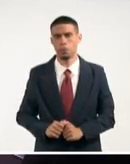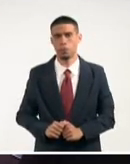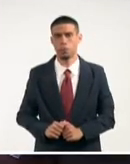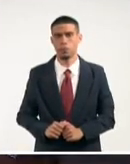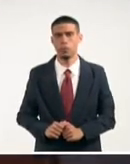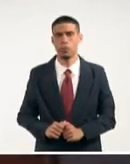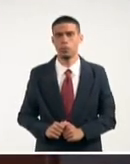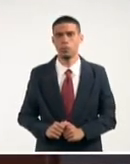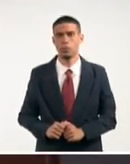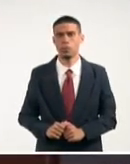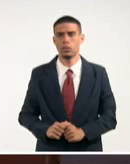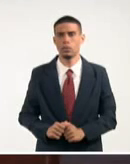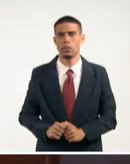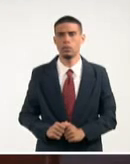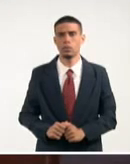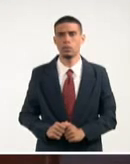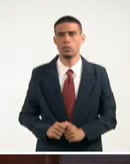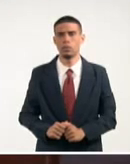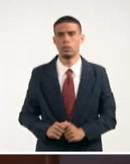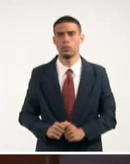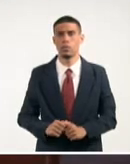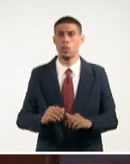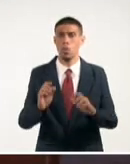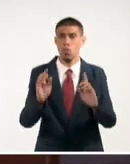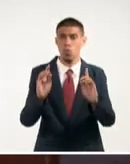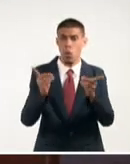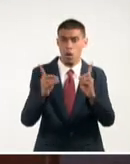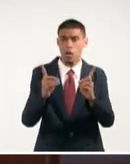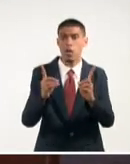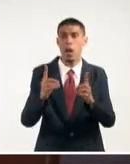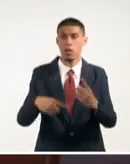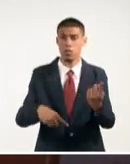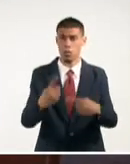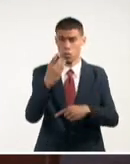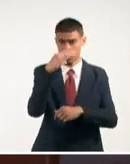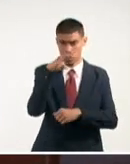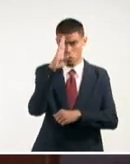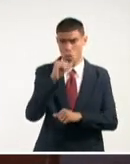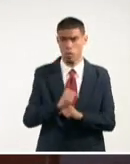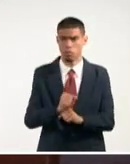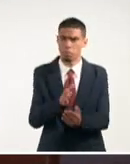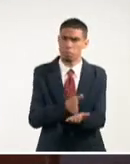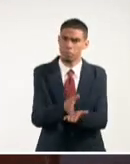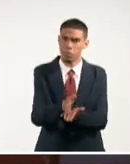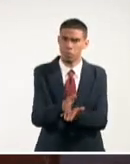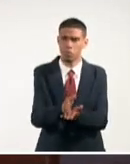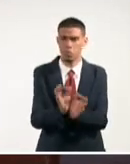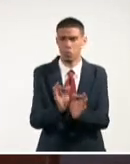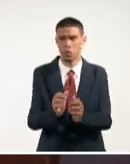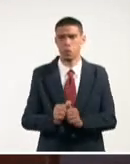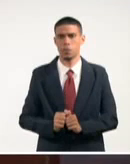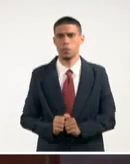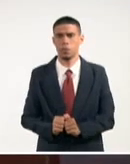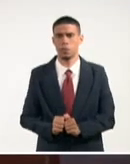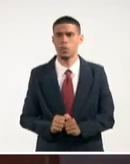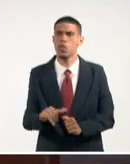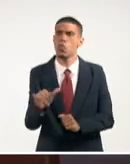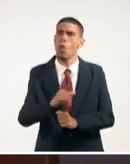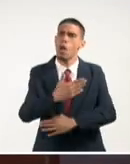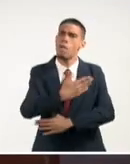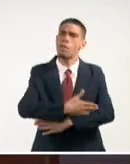La política de hostilidad permanente y de bloqueo